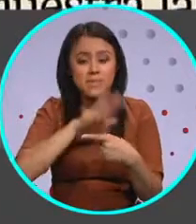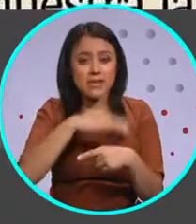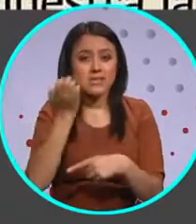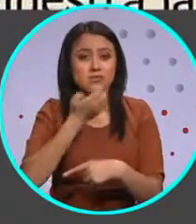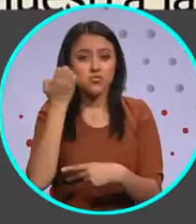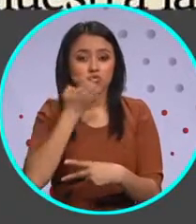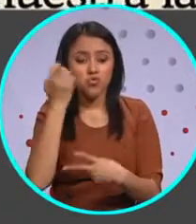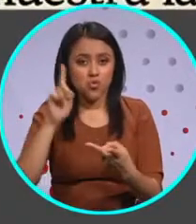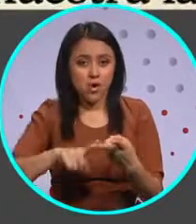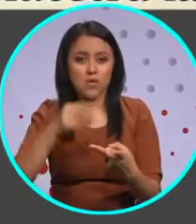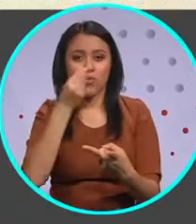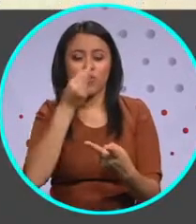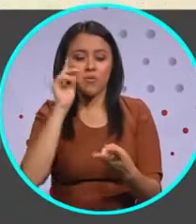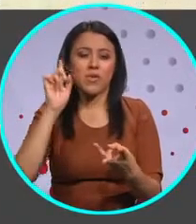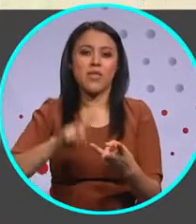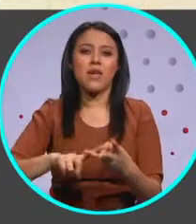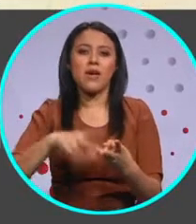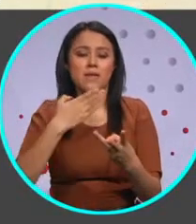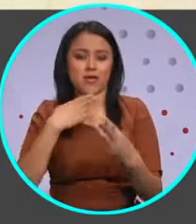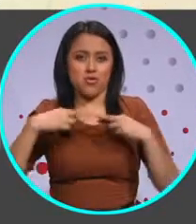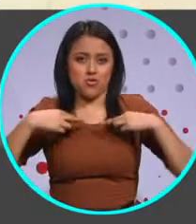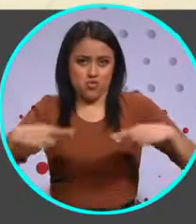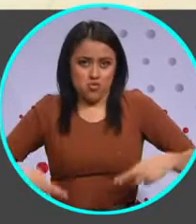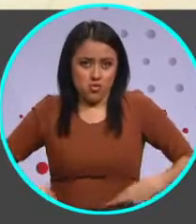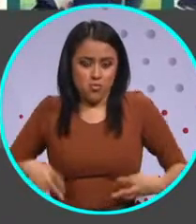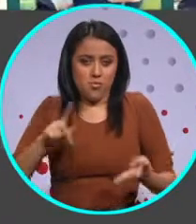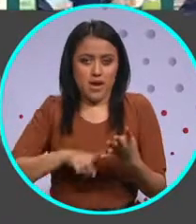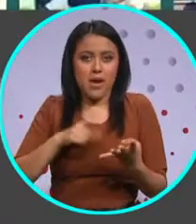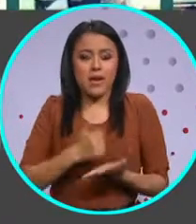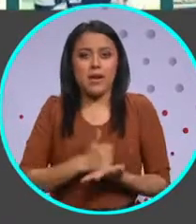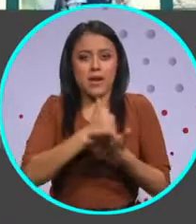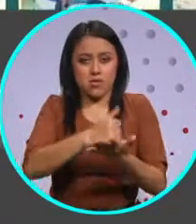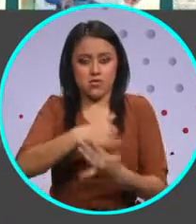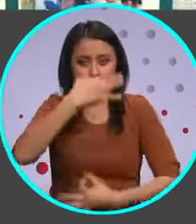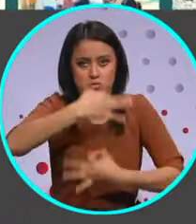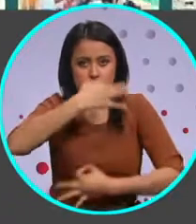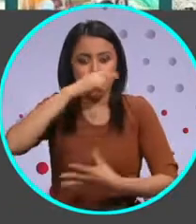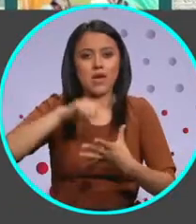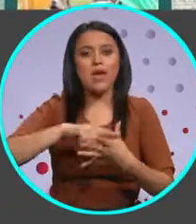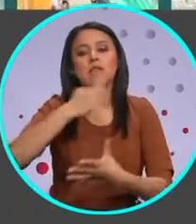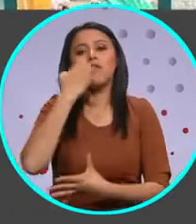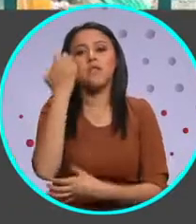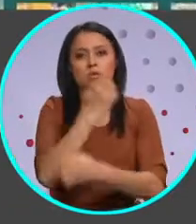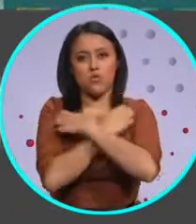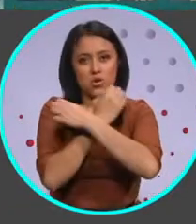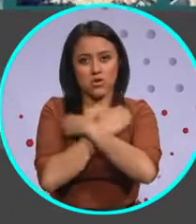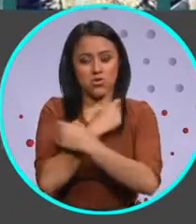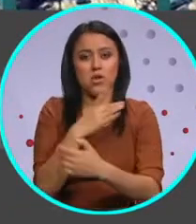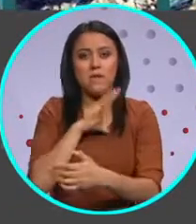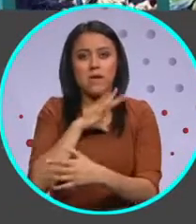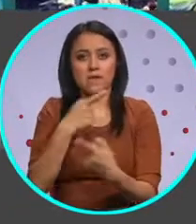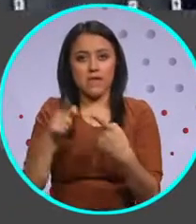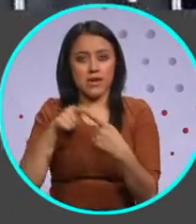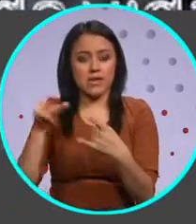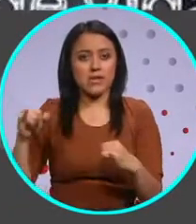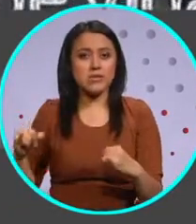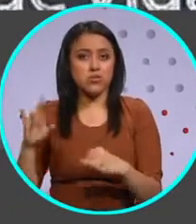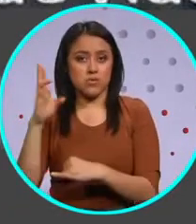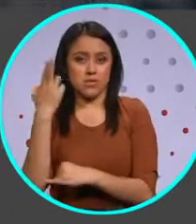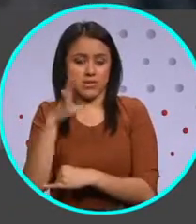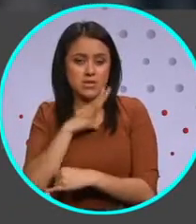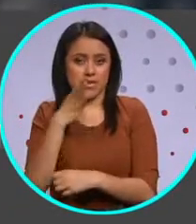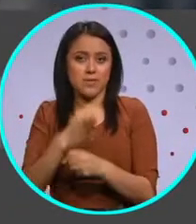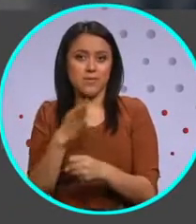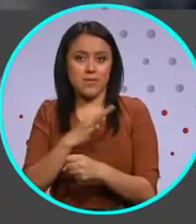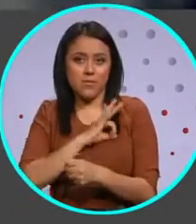un programa de alimentación de vestimenta acompañamiento legal para la parte educativa contamos con convenios con diferentes universidades que